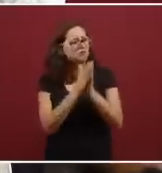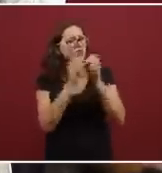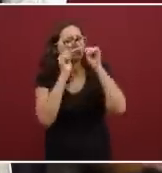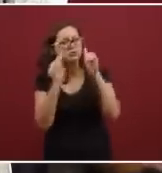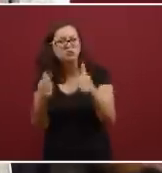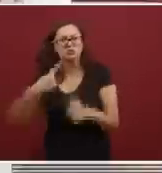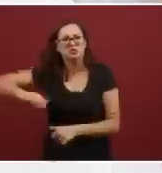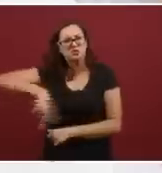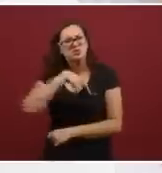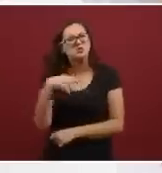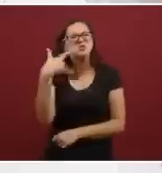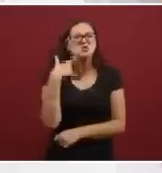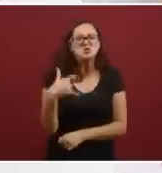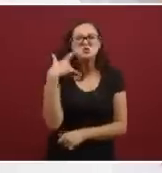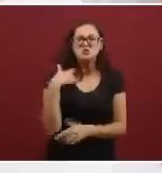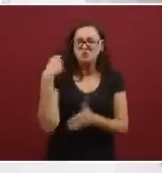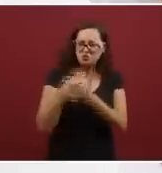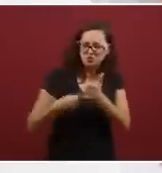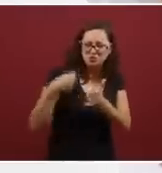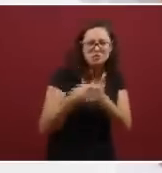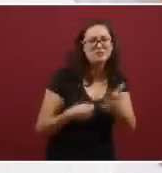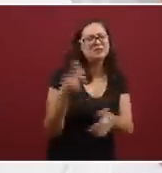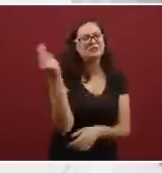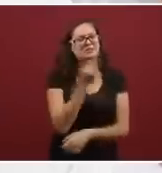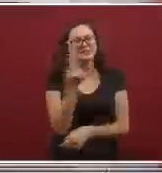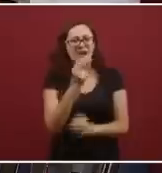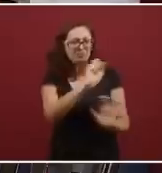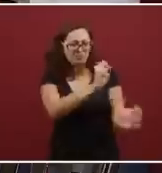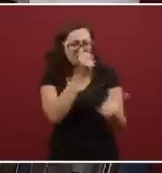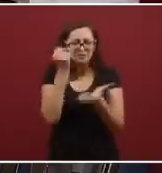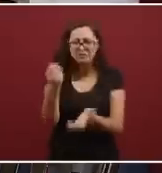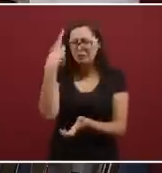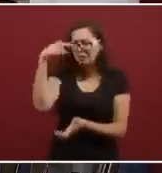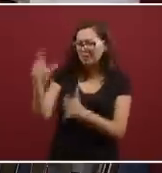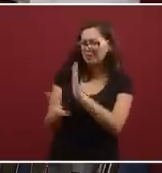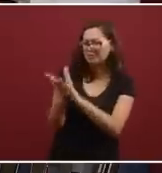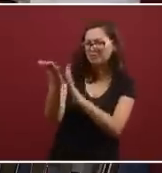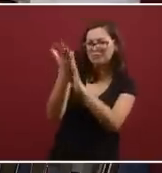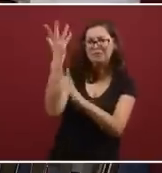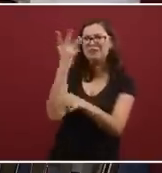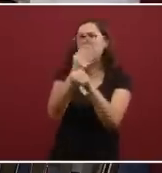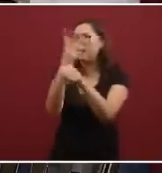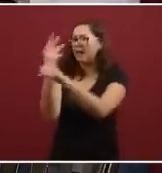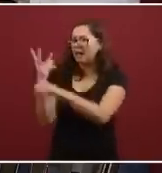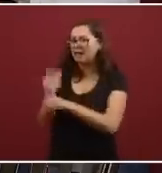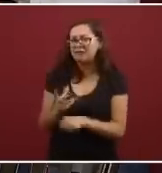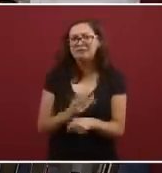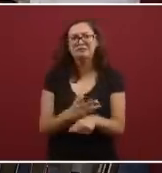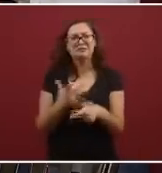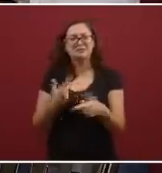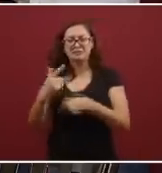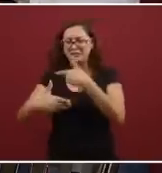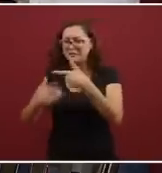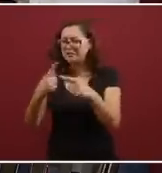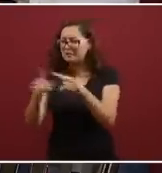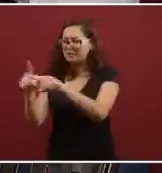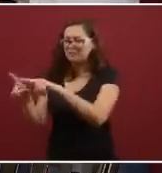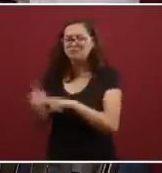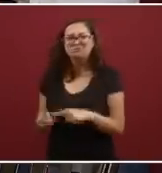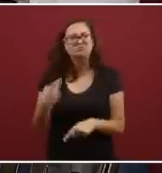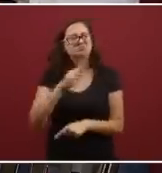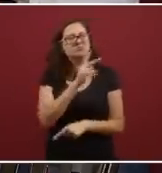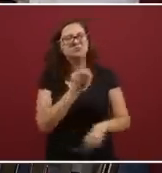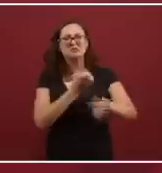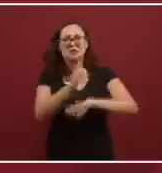recursos para hacer obras en nuestro municipio, pero el mismo estado está poniendo trabas para no poder trabajar. Muchas gracias por este